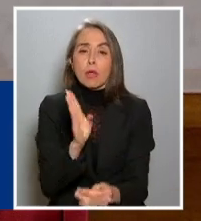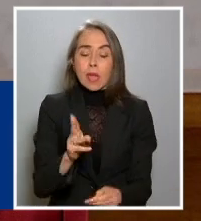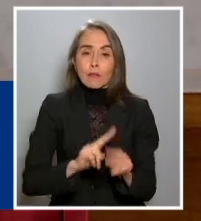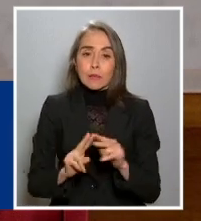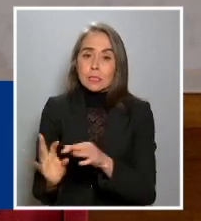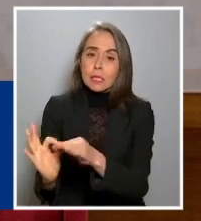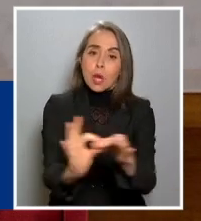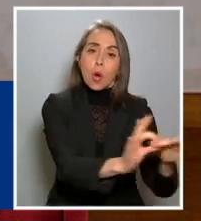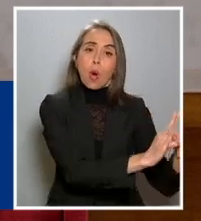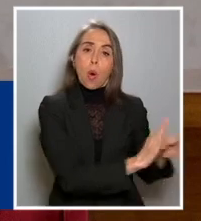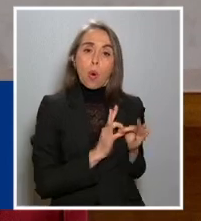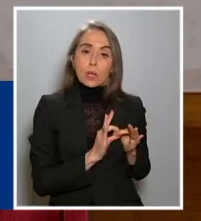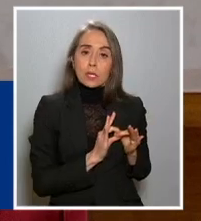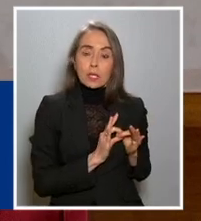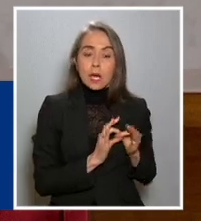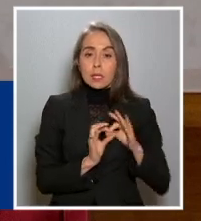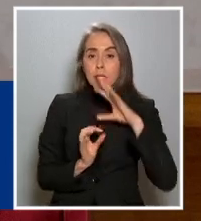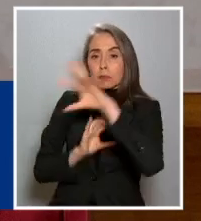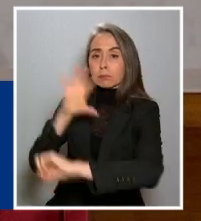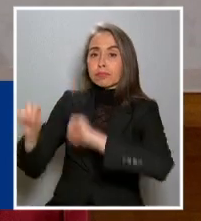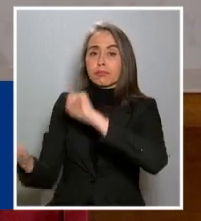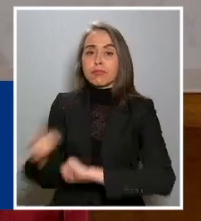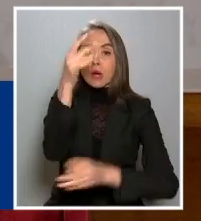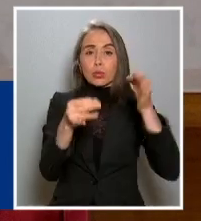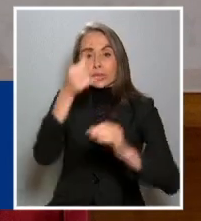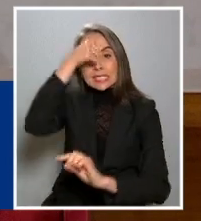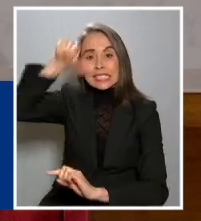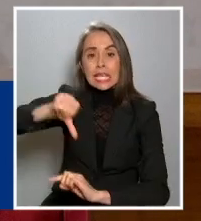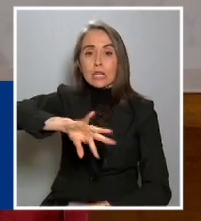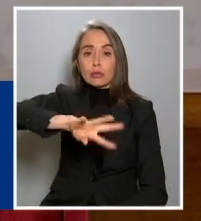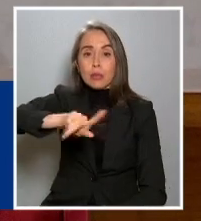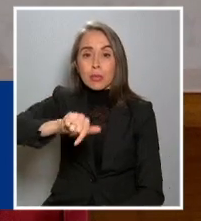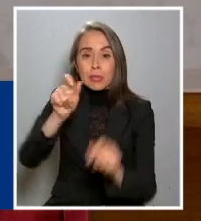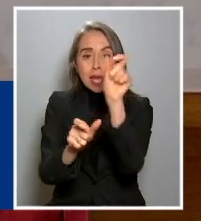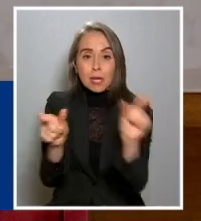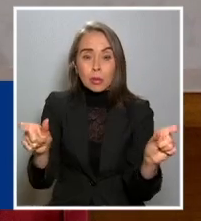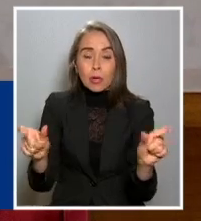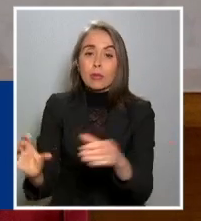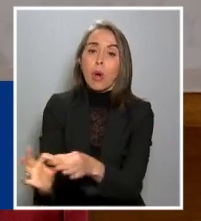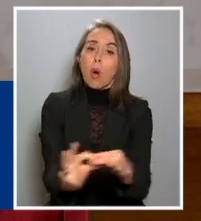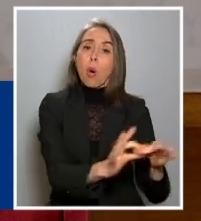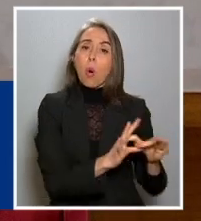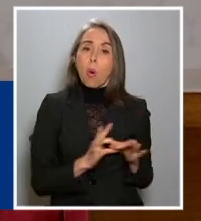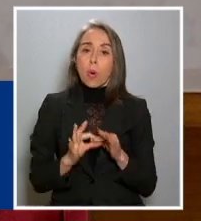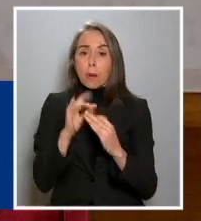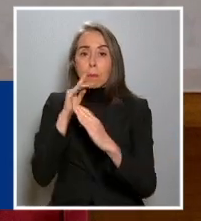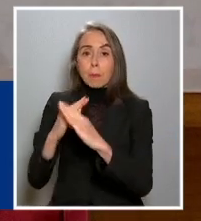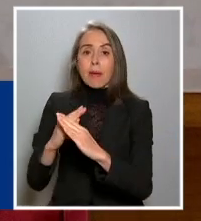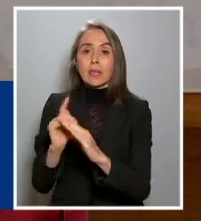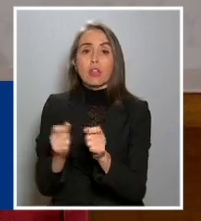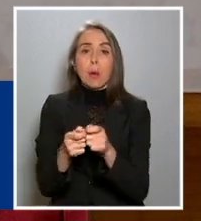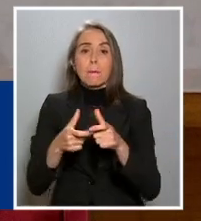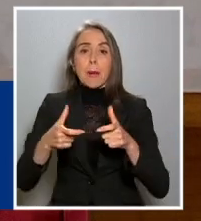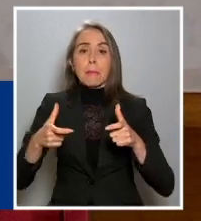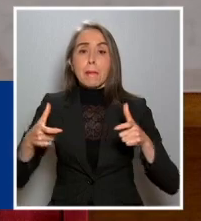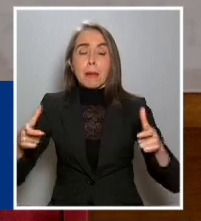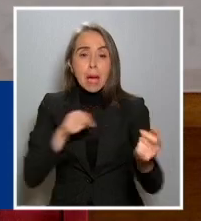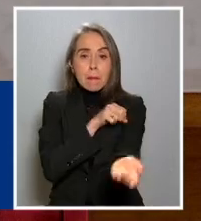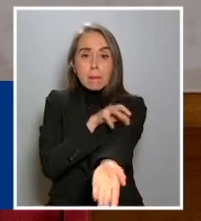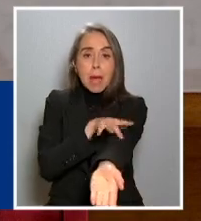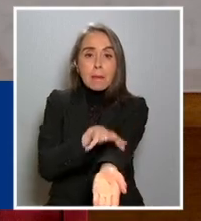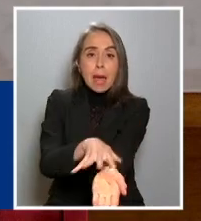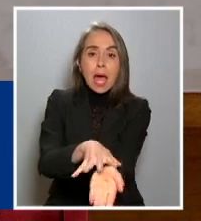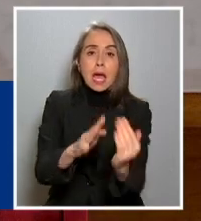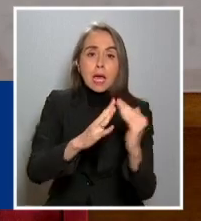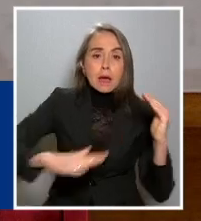con unidad, perseguir y sancionar a los delincuentes y también con unidad para prevenir que el crimen se expanda y penetre en